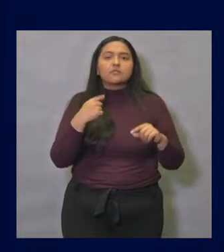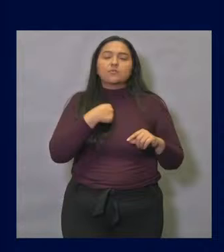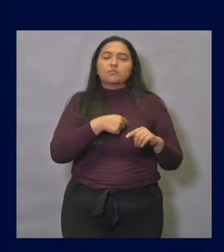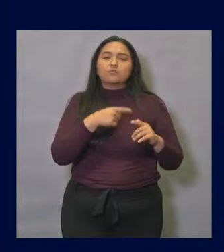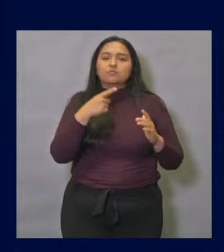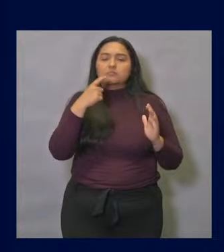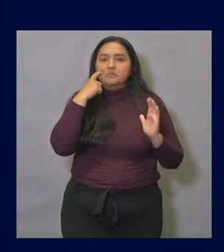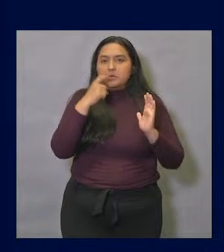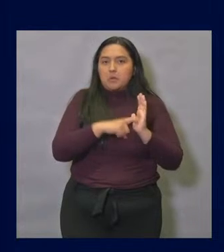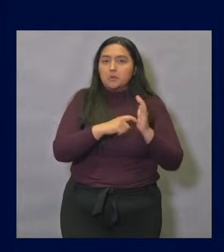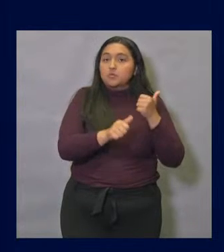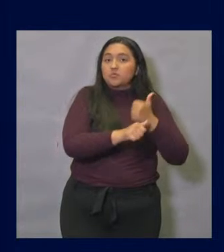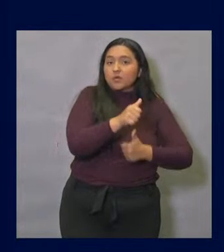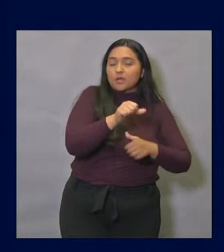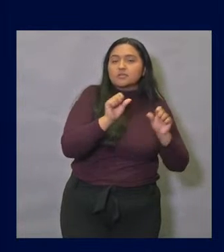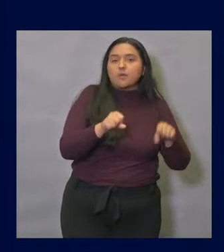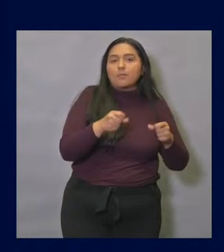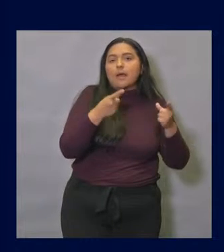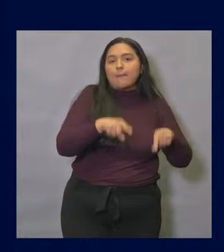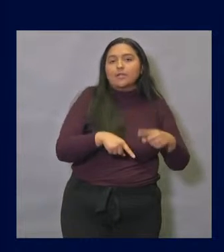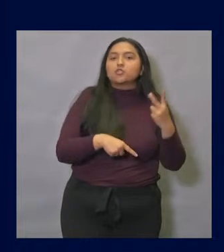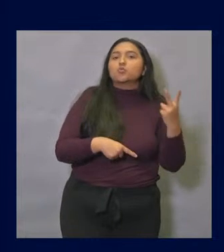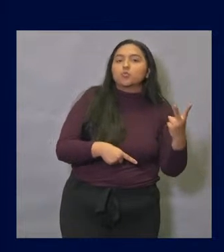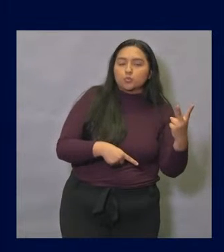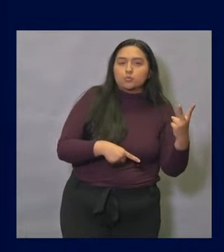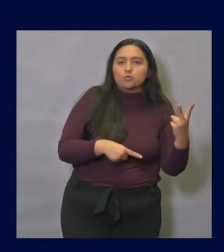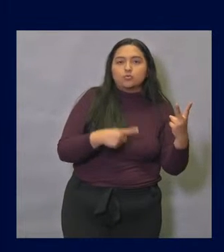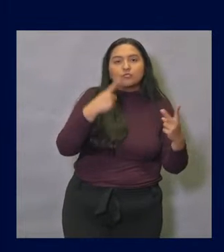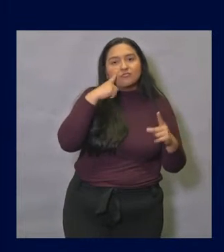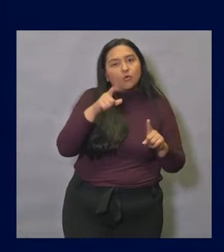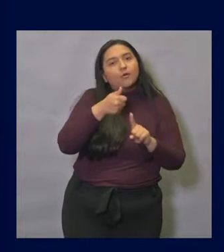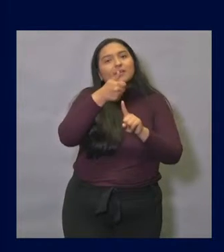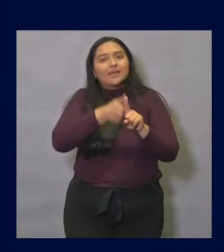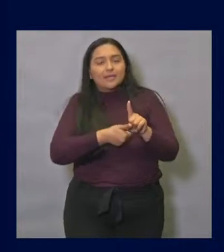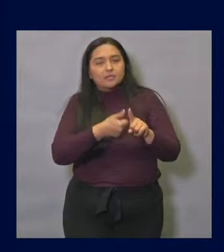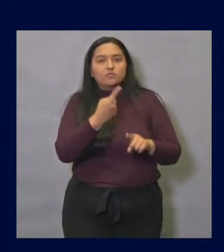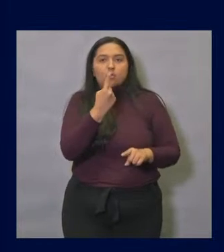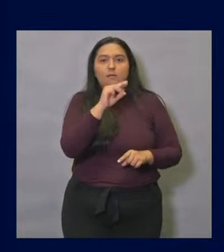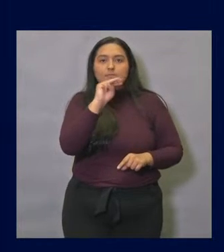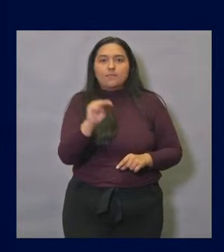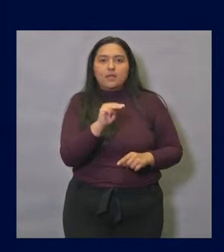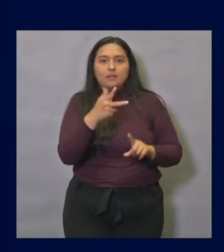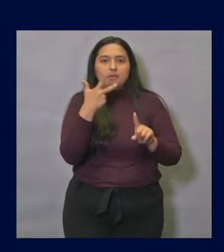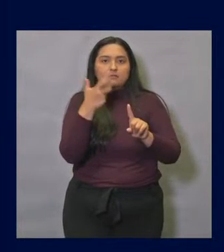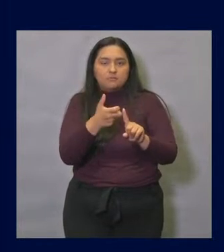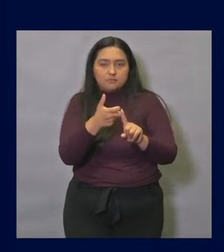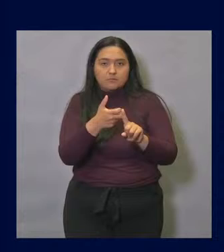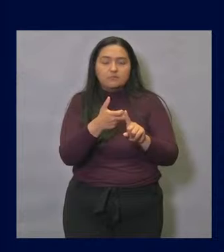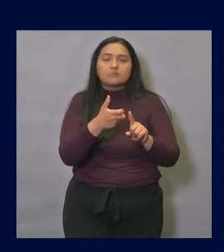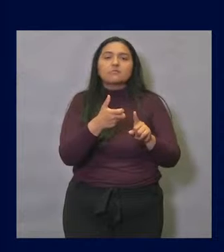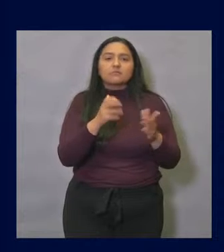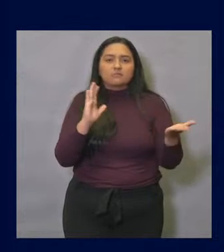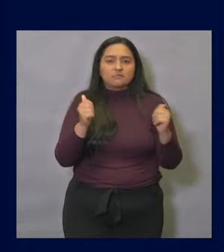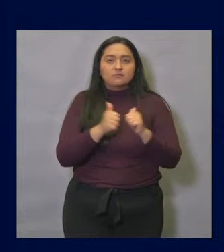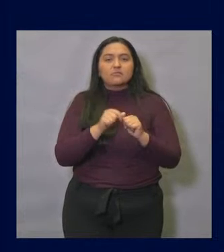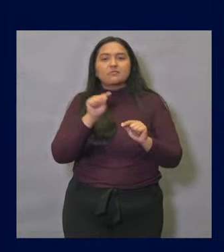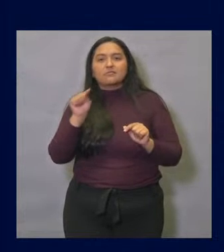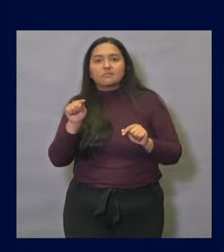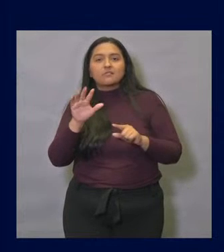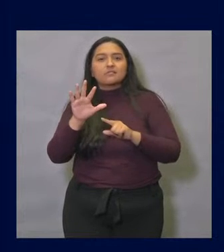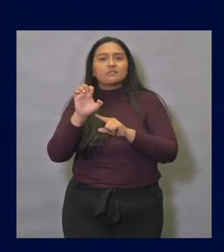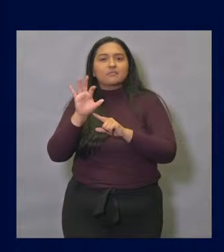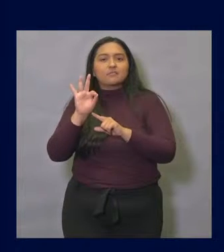coagulación severa por cada millón de vacunas administradas, mientras que el mismo escenario evitaría